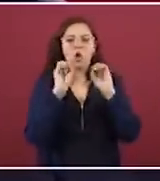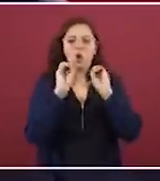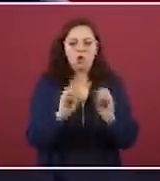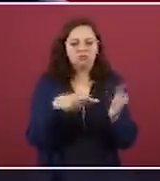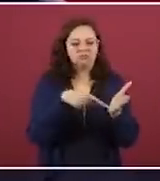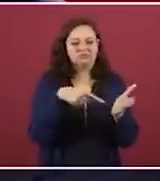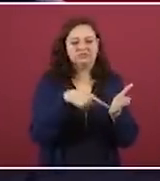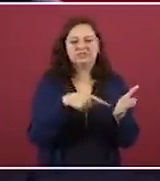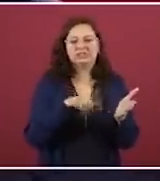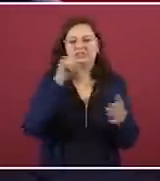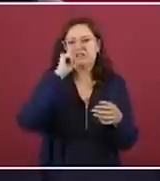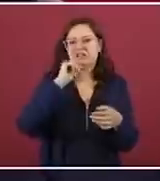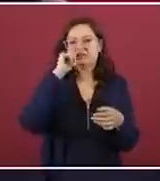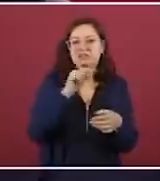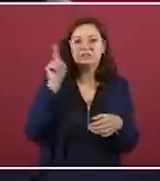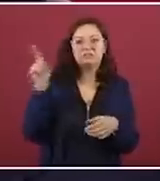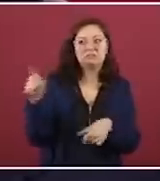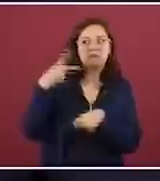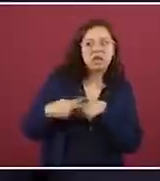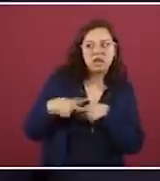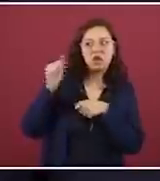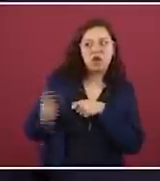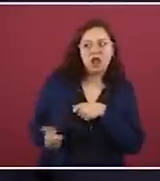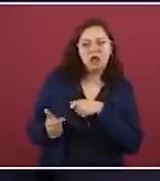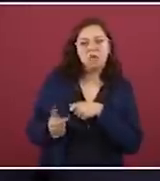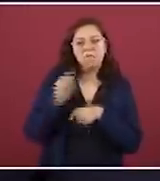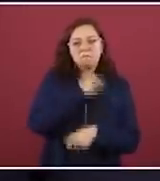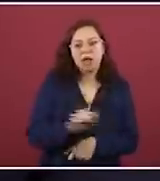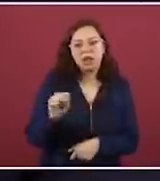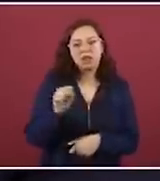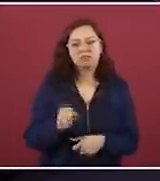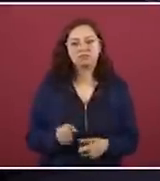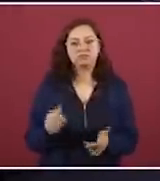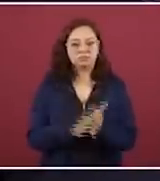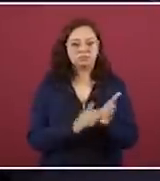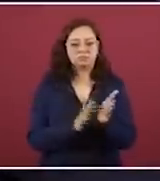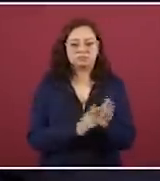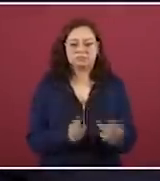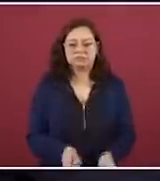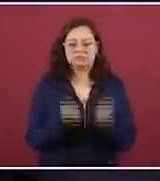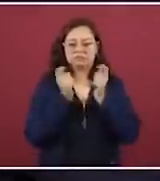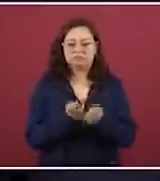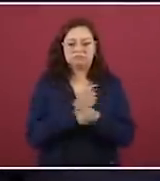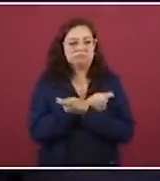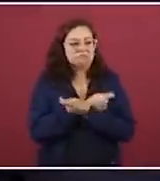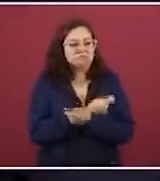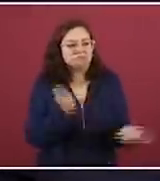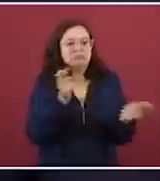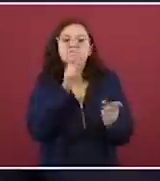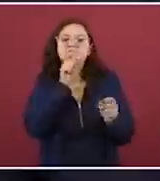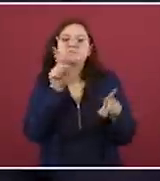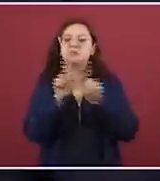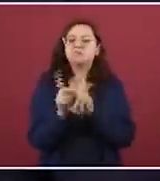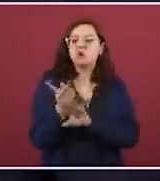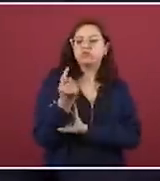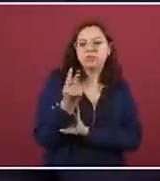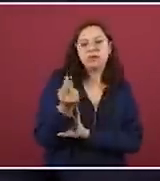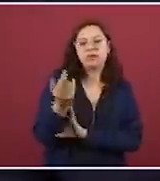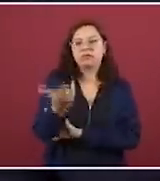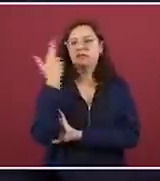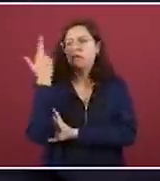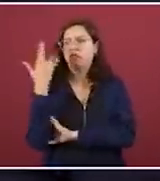desalentando, diciendo que iba a haber violencia. Y esto en volantes y medios de